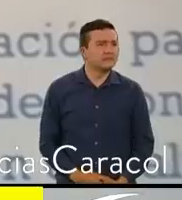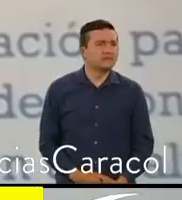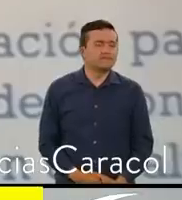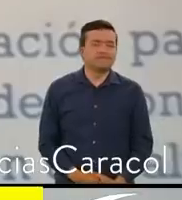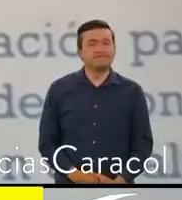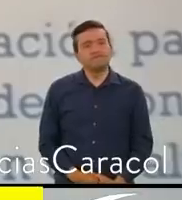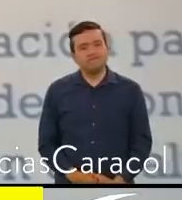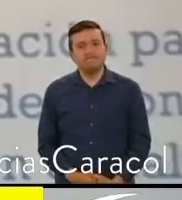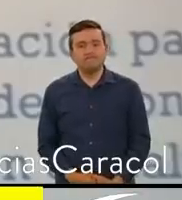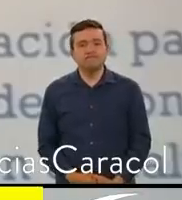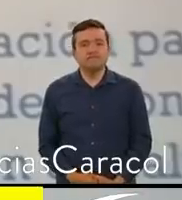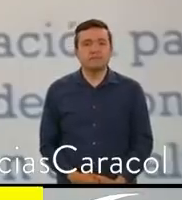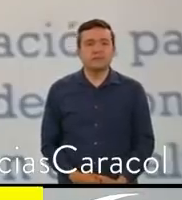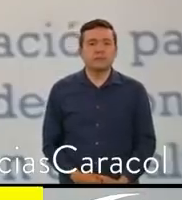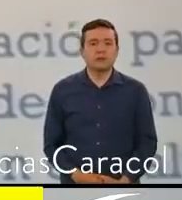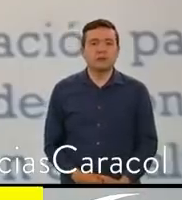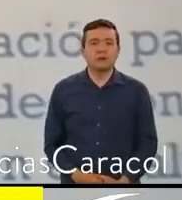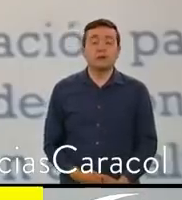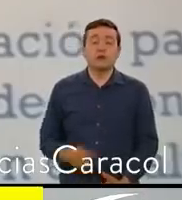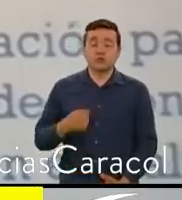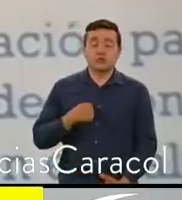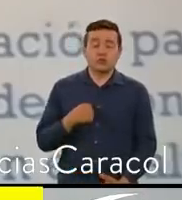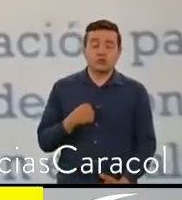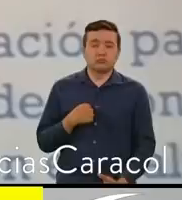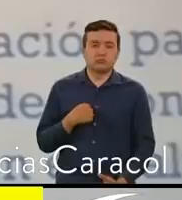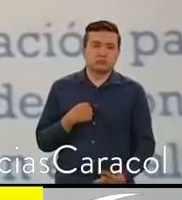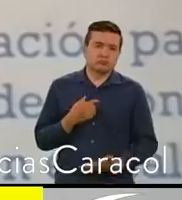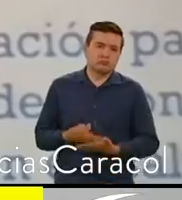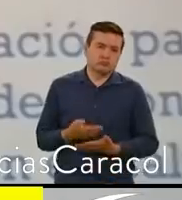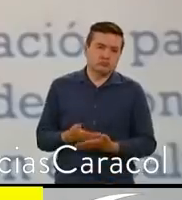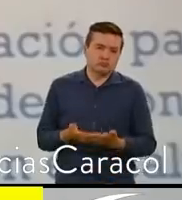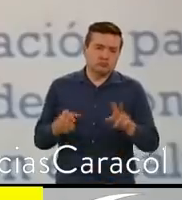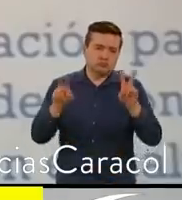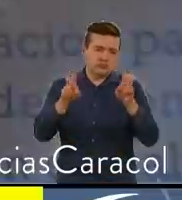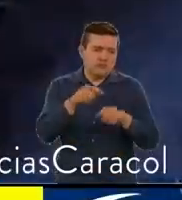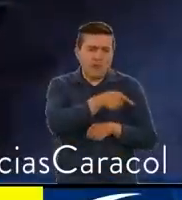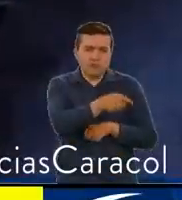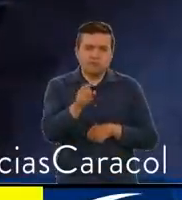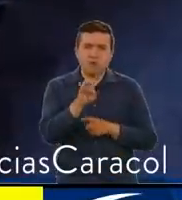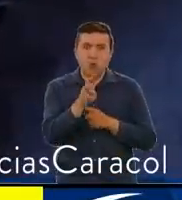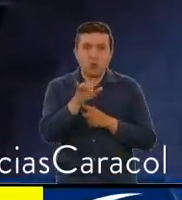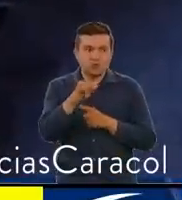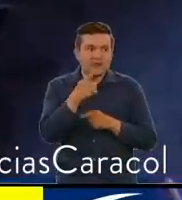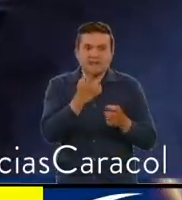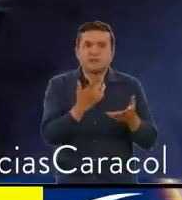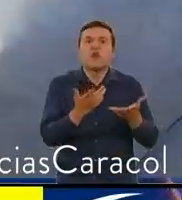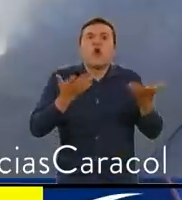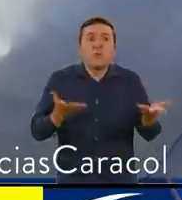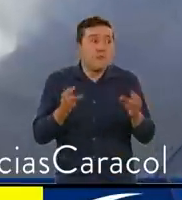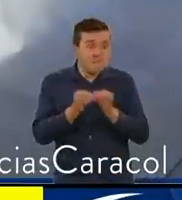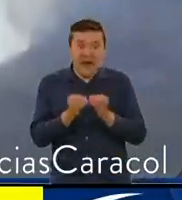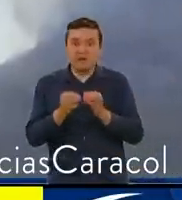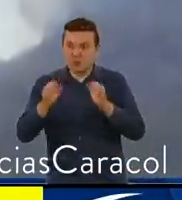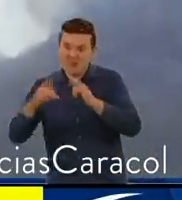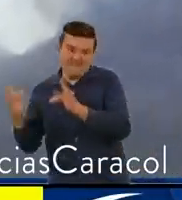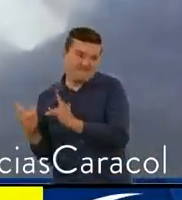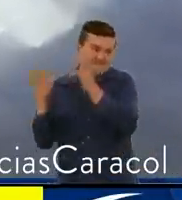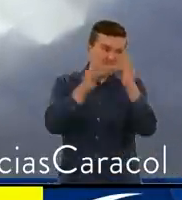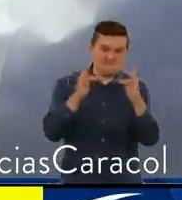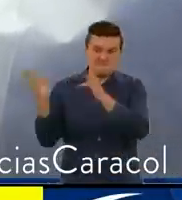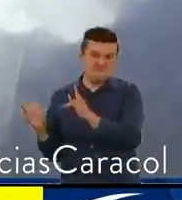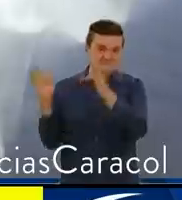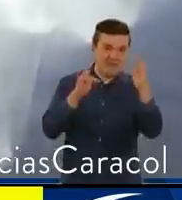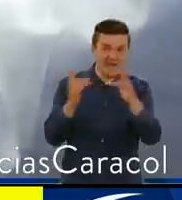Yo acabé de ver pues la nota tan angustiante que se hace desde las UCI. Ya no hay más para dónde crecer en UCI. Es imposible, no hay